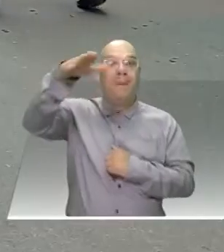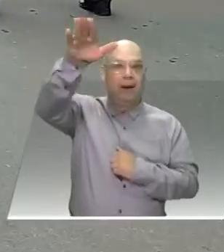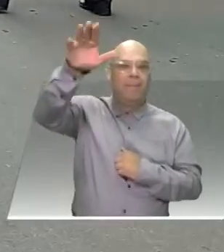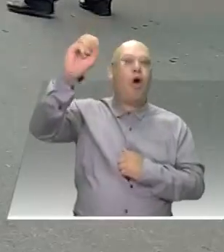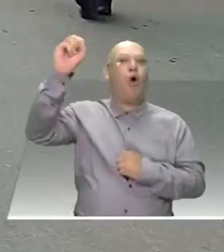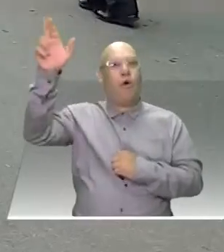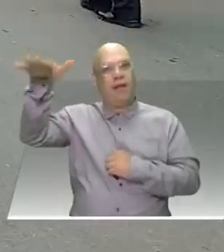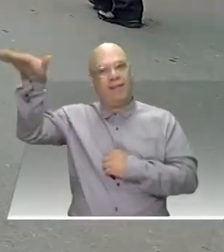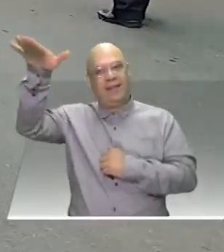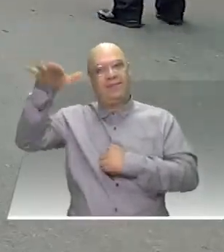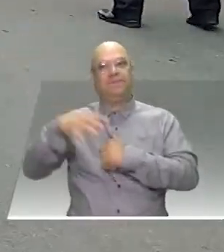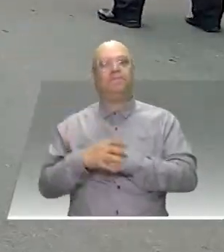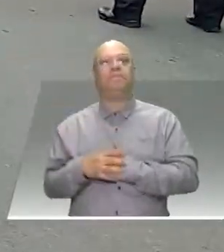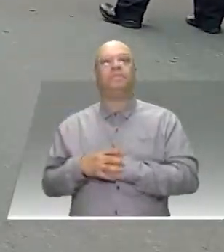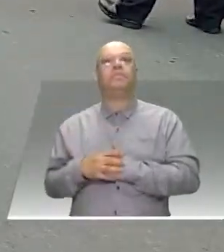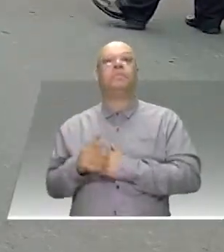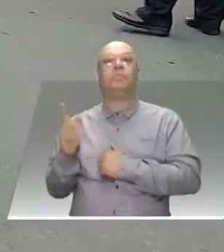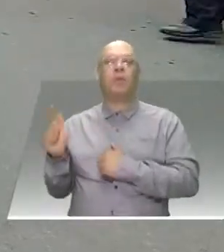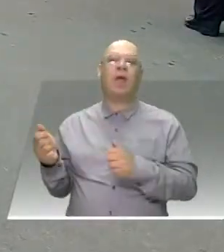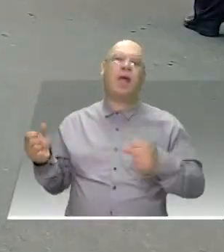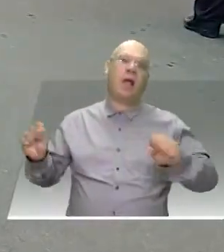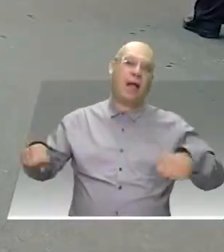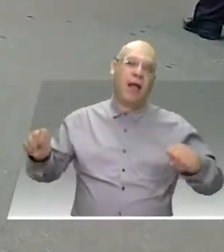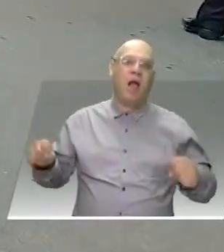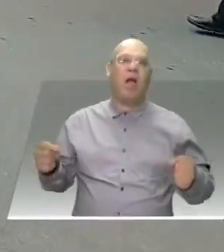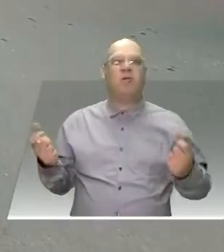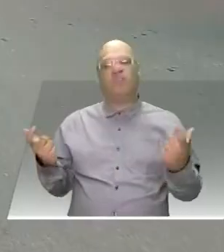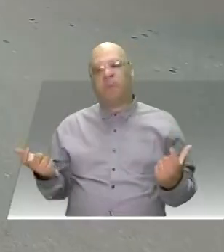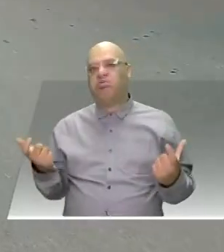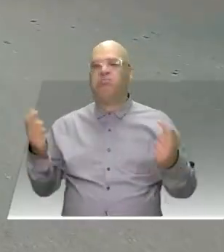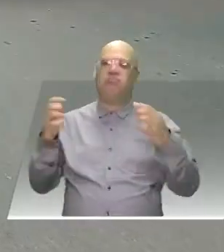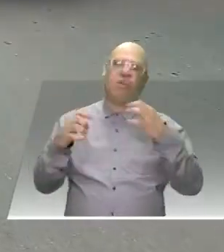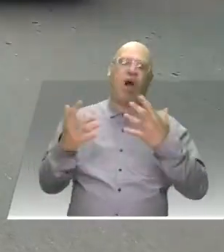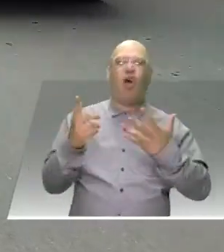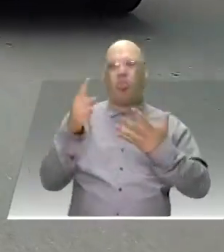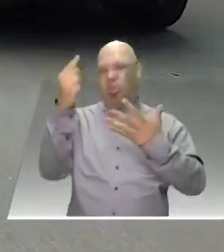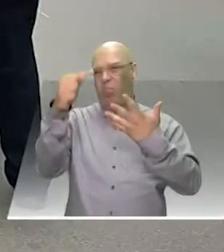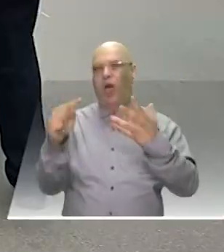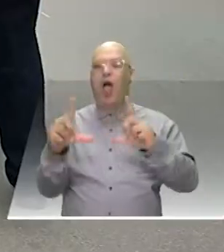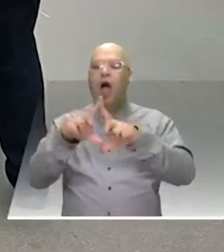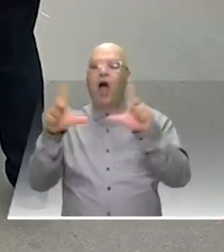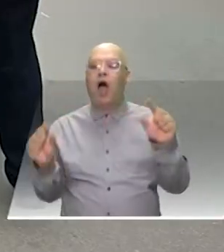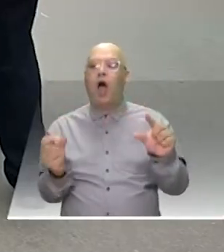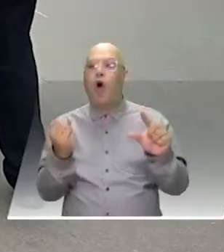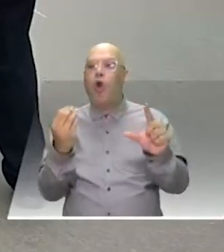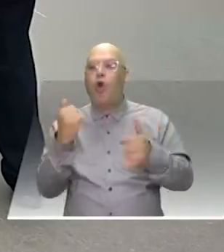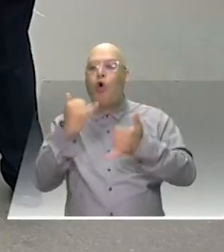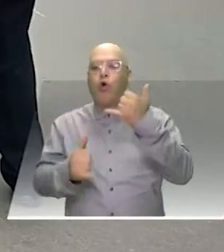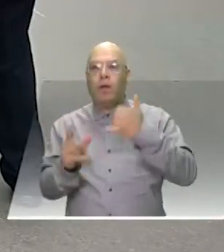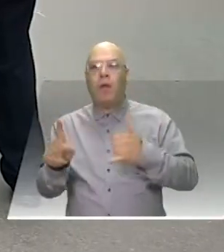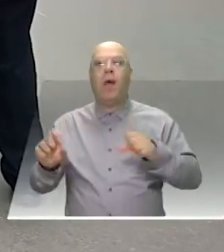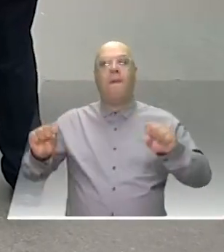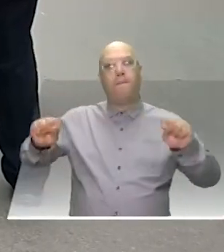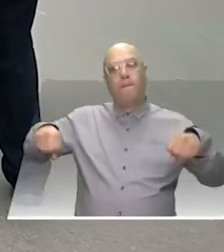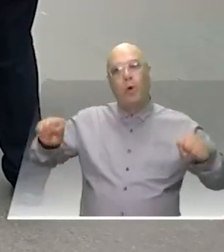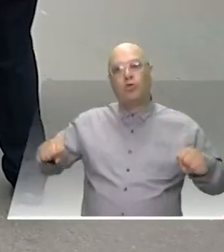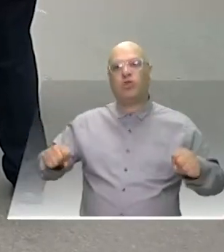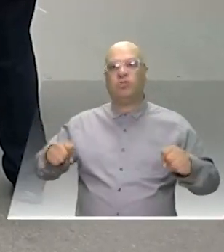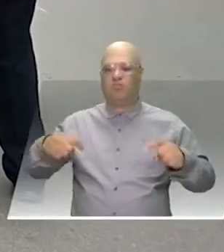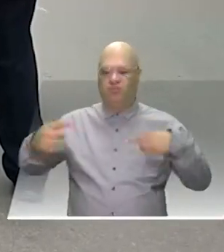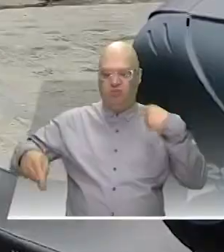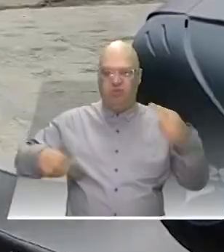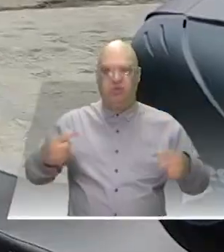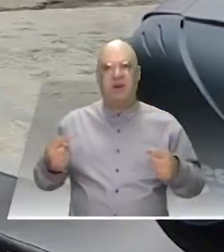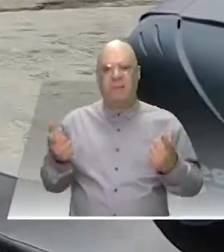la restricción incluye Camperos motocarros y cuatrimotos según el último dígito de la placa para motos moto triciclos tricimotos